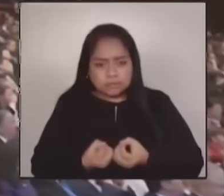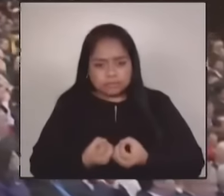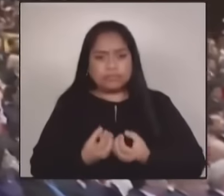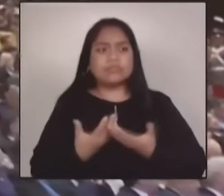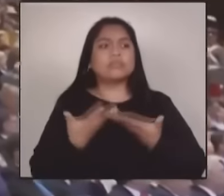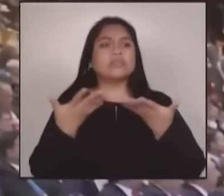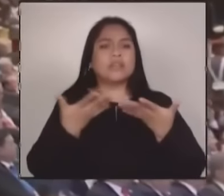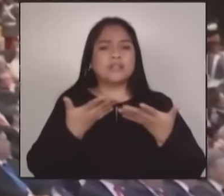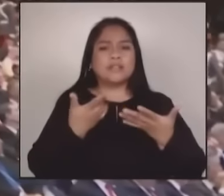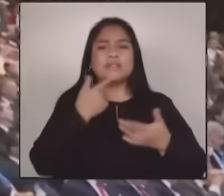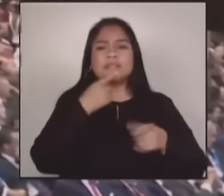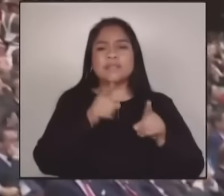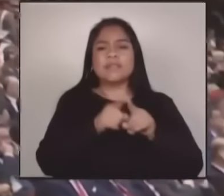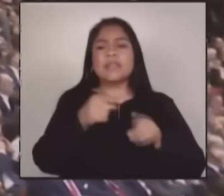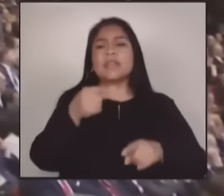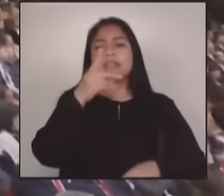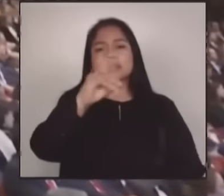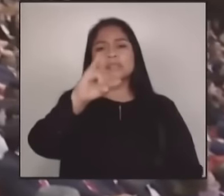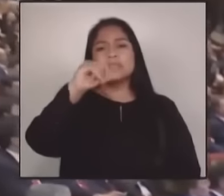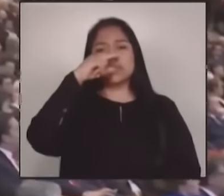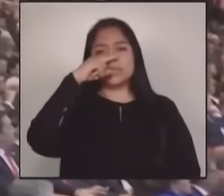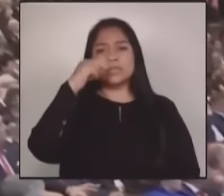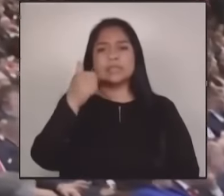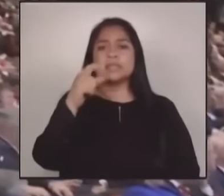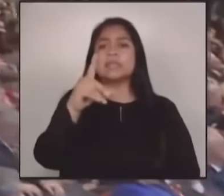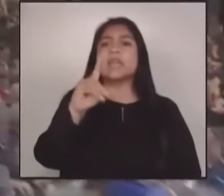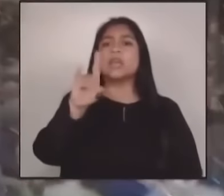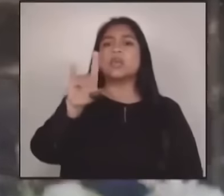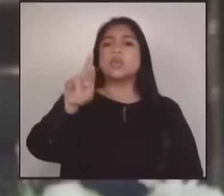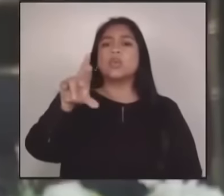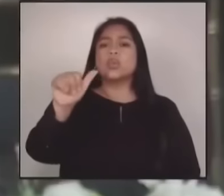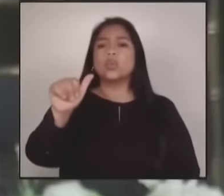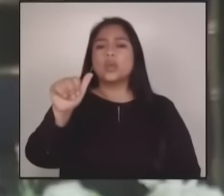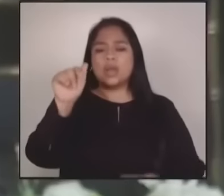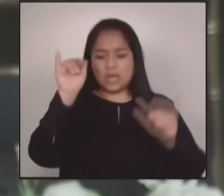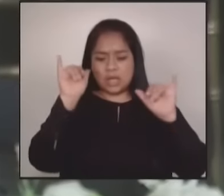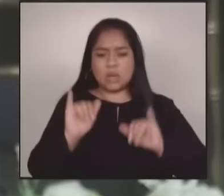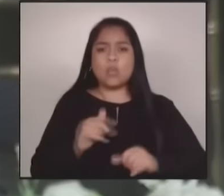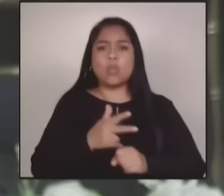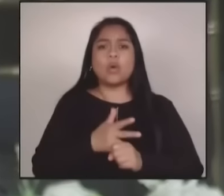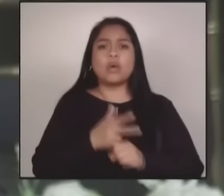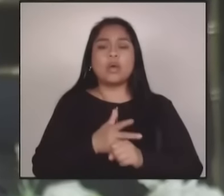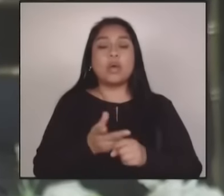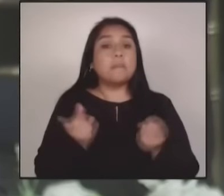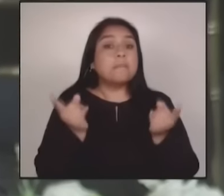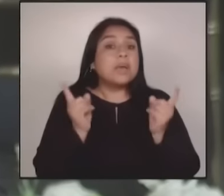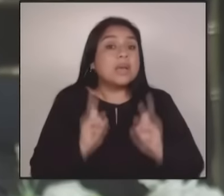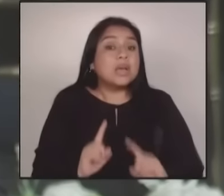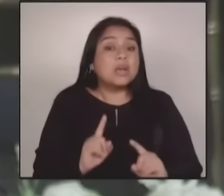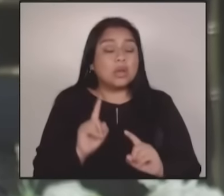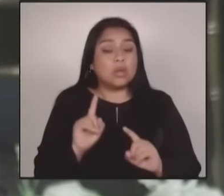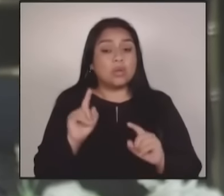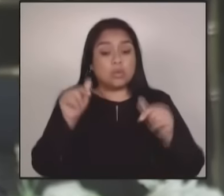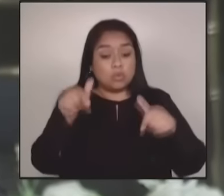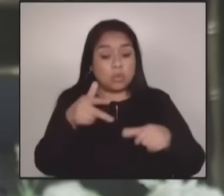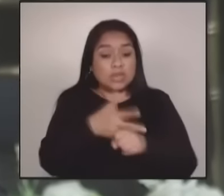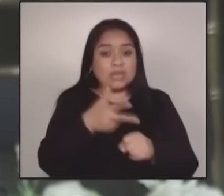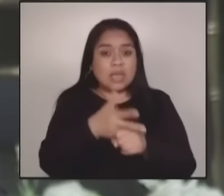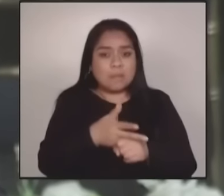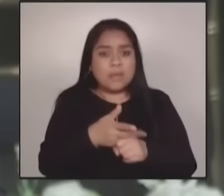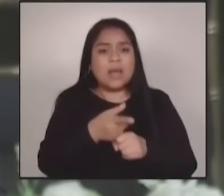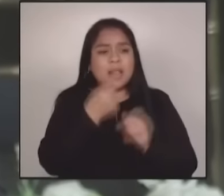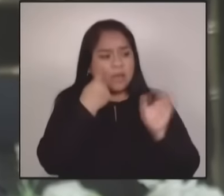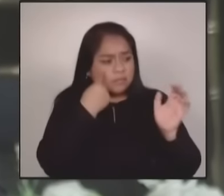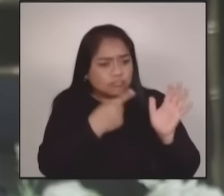la dictadura en Guatemala. Sin embargo, el pueblo de Guatemala ha demostrado su